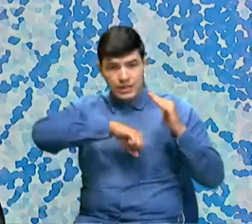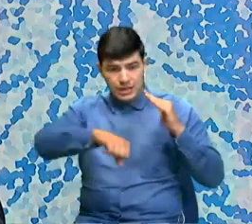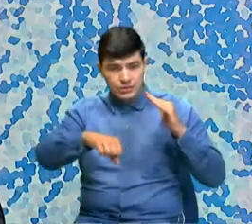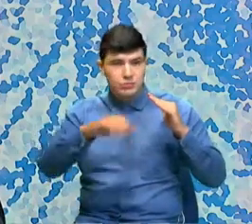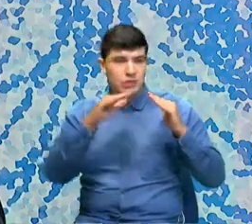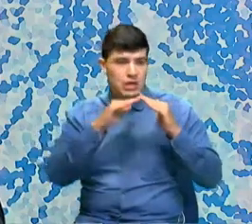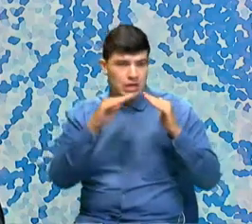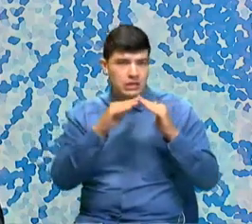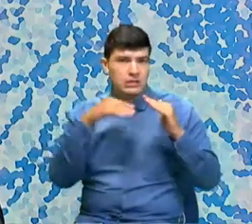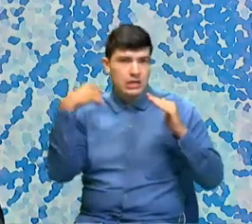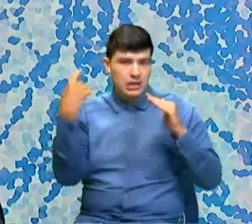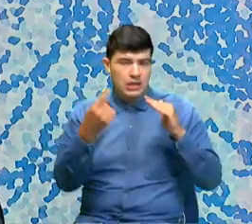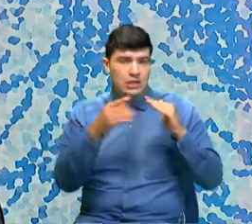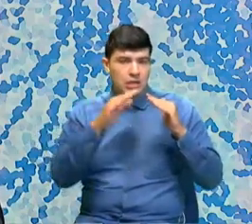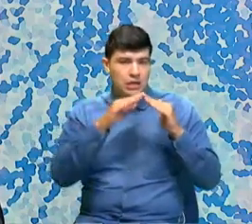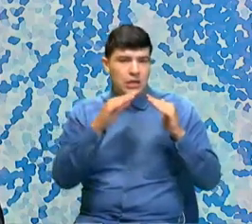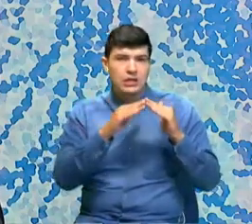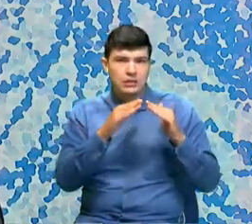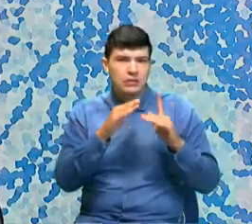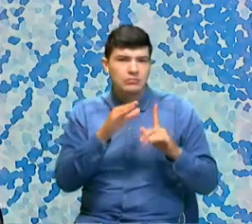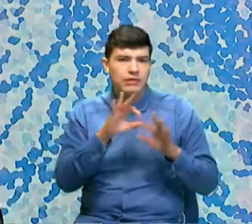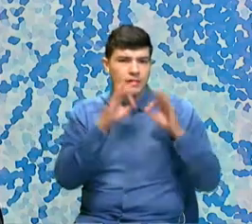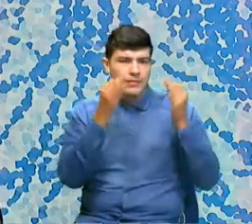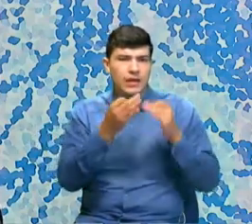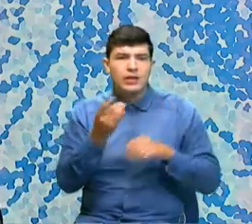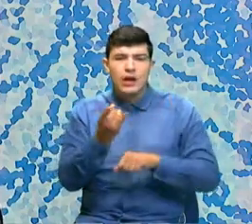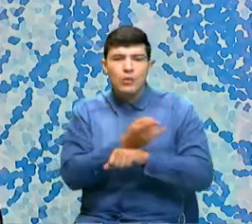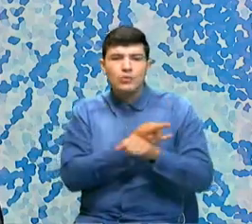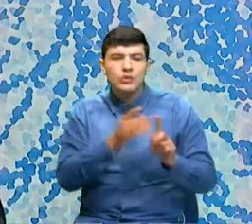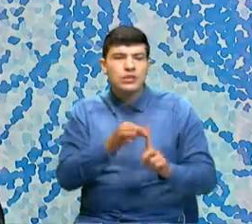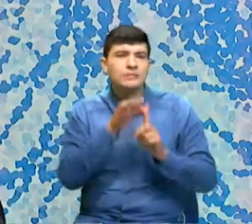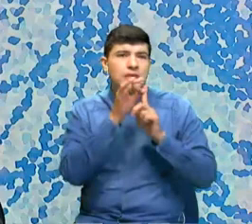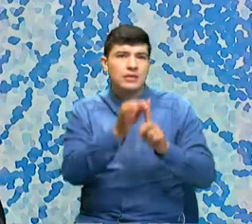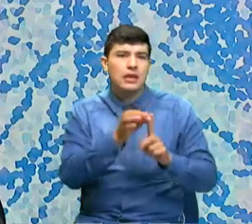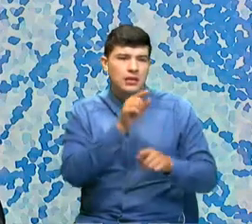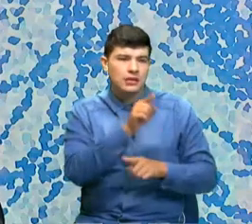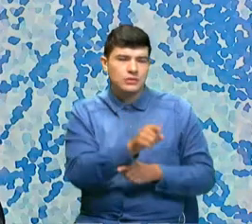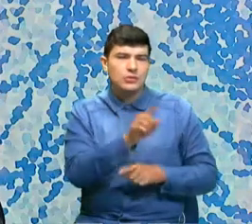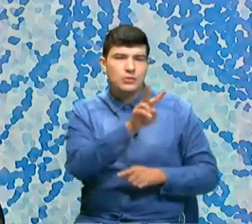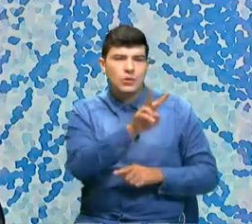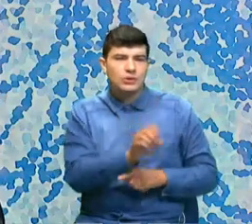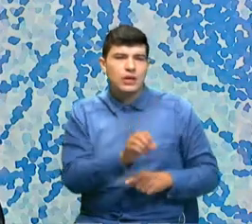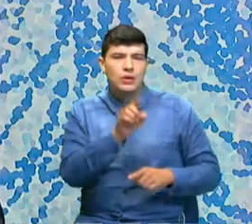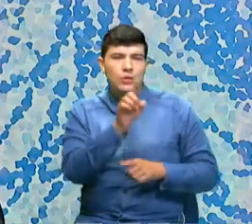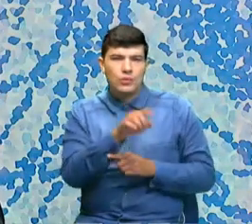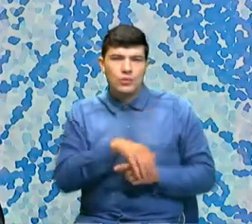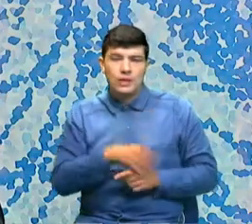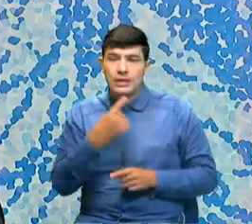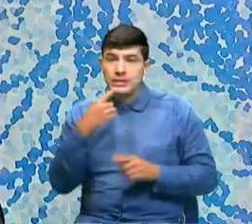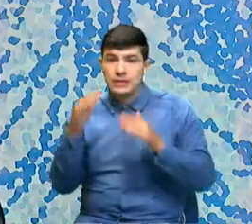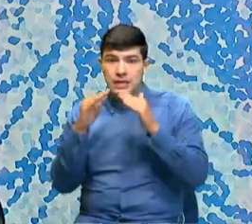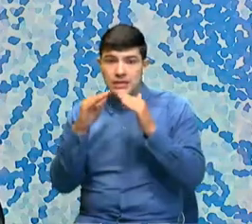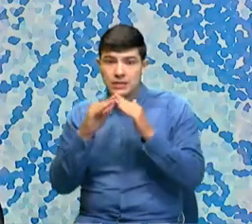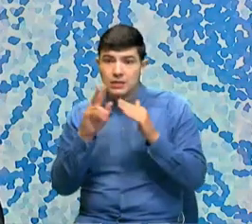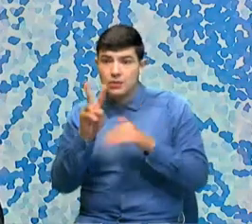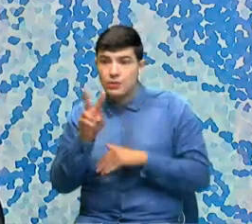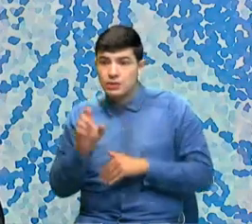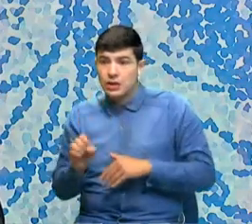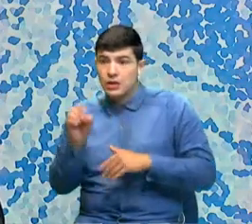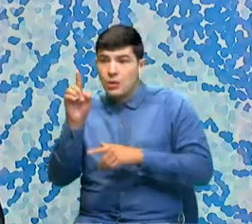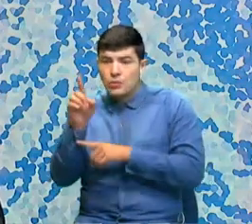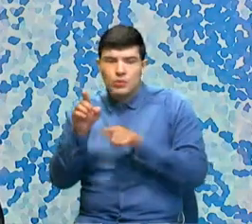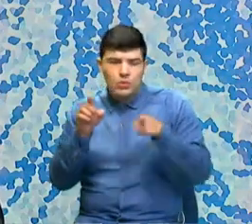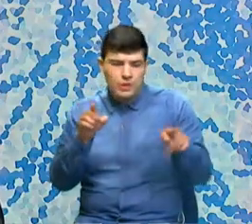un bien común de uso exclusivo del apartamento 201. Es decir, el 201 es el que tiene